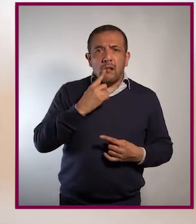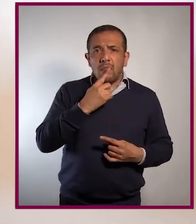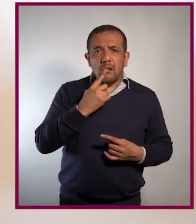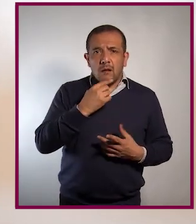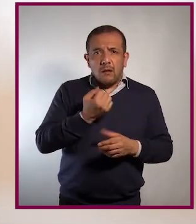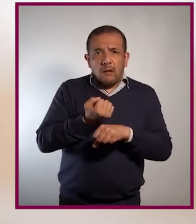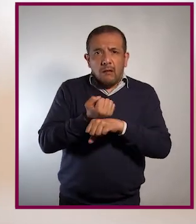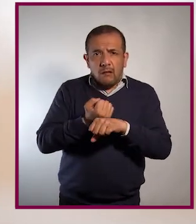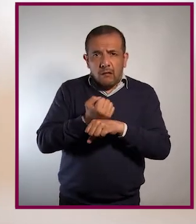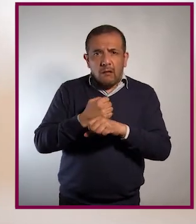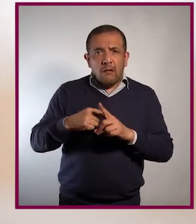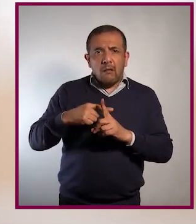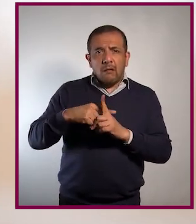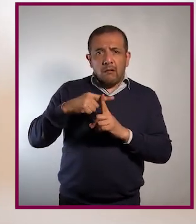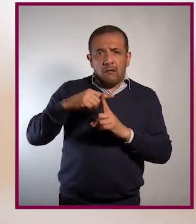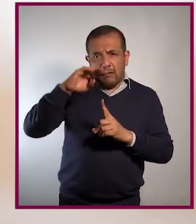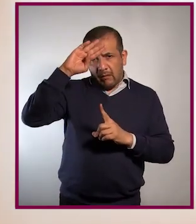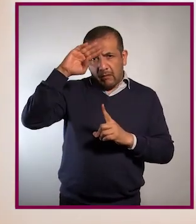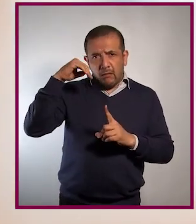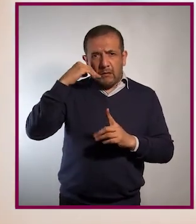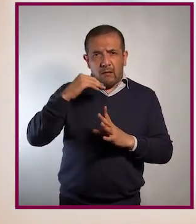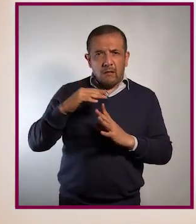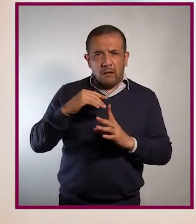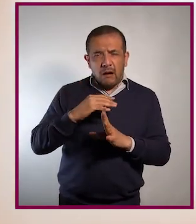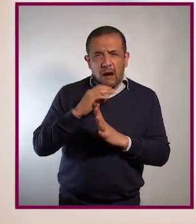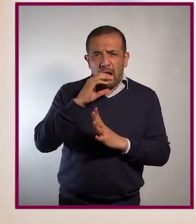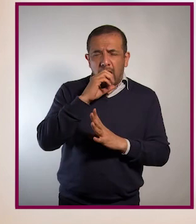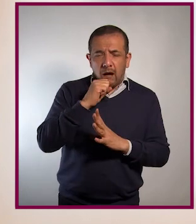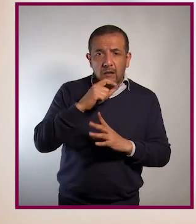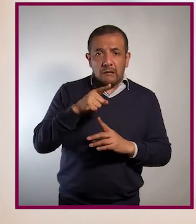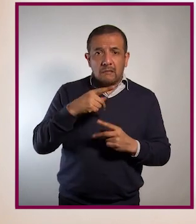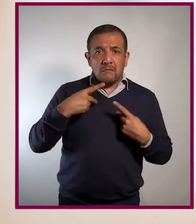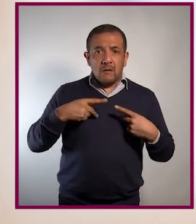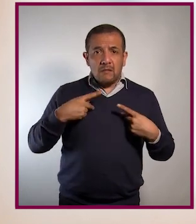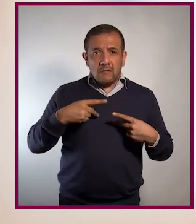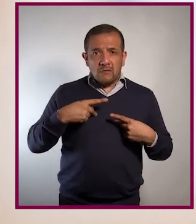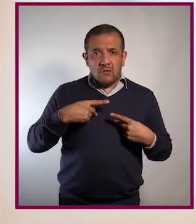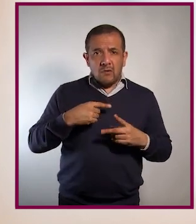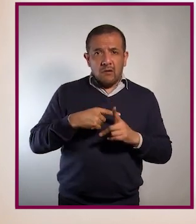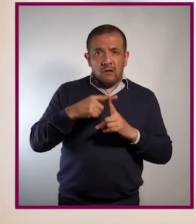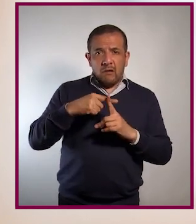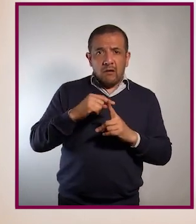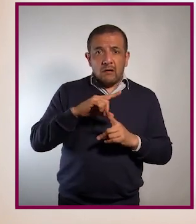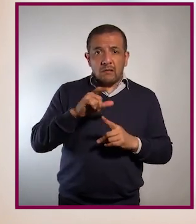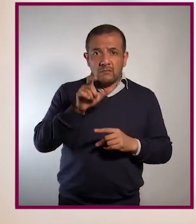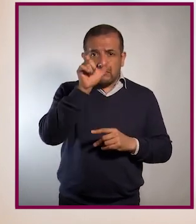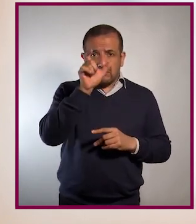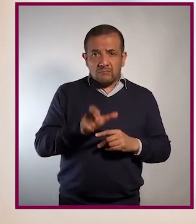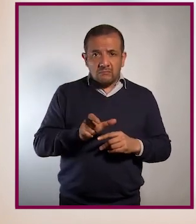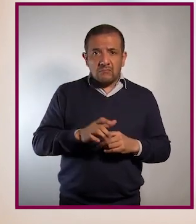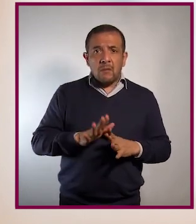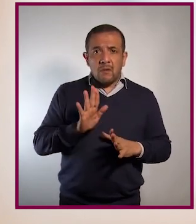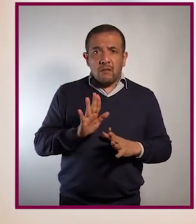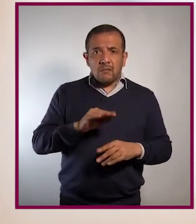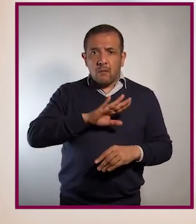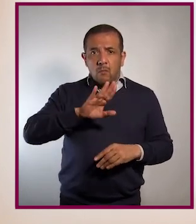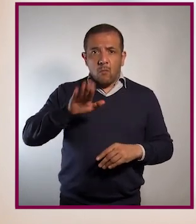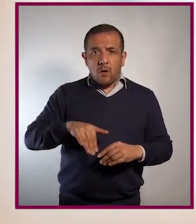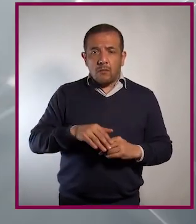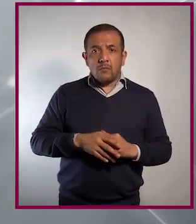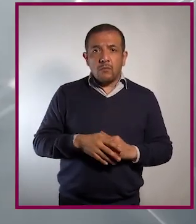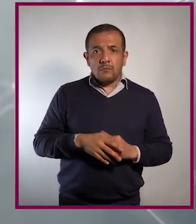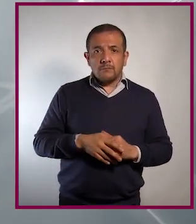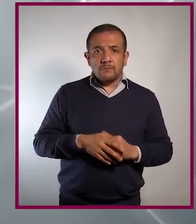por la boca y una fiebre maligna que consumía a quien la padecía, dándole el aspecto de un